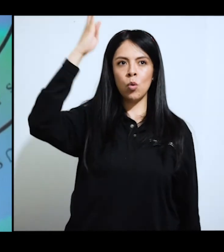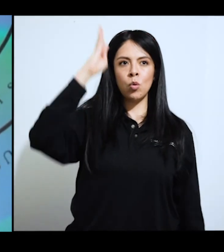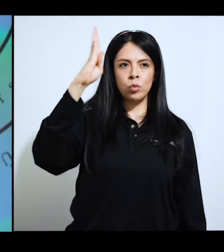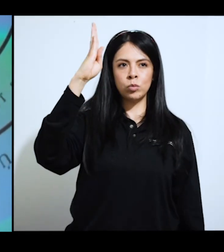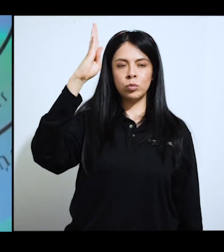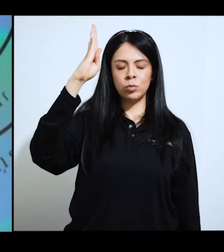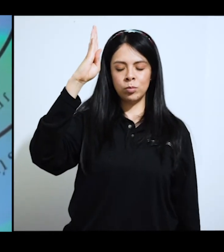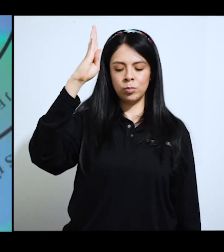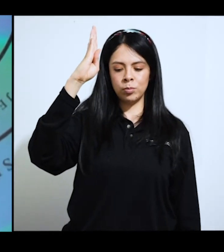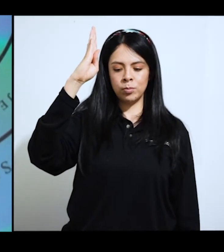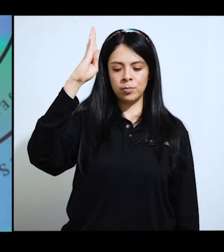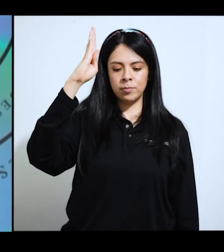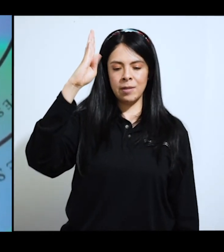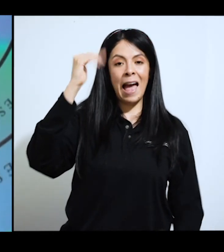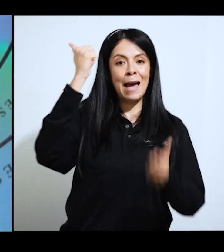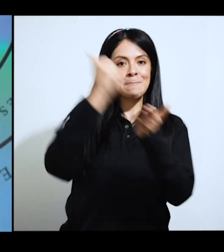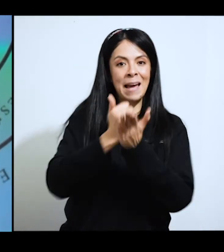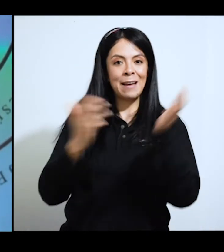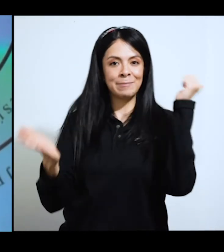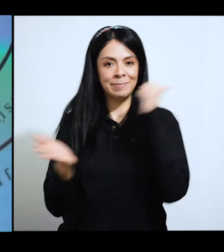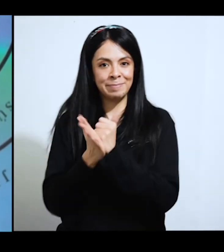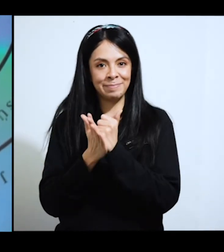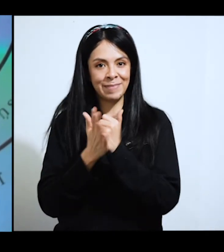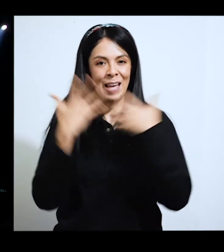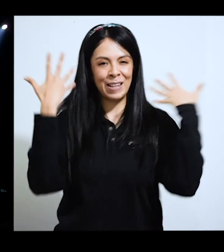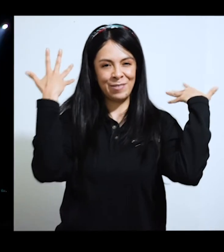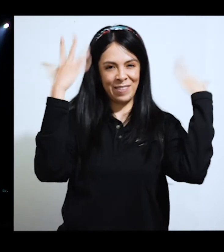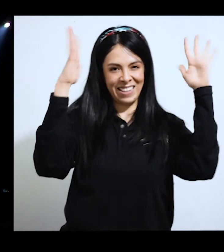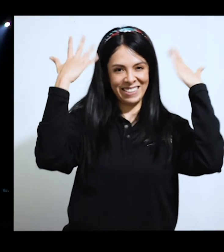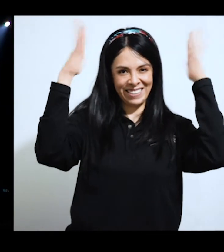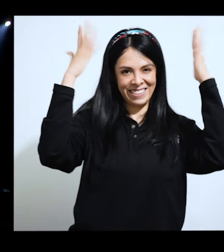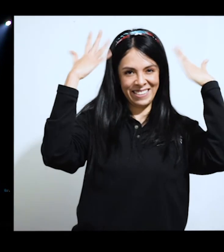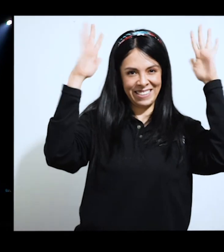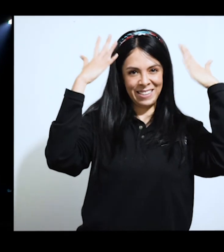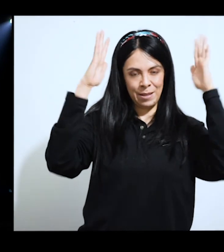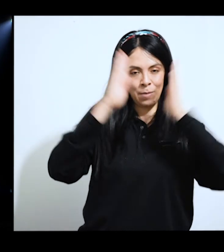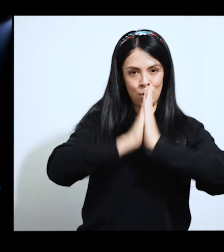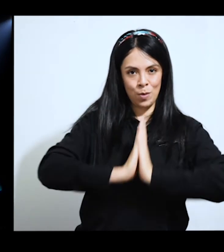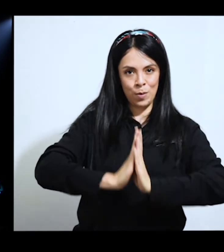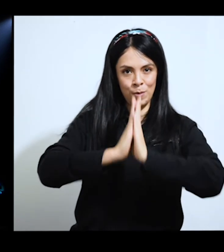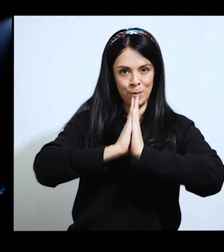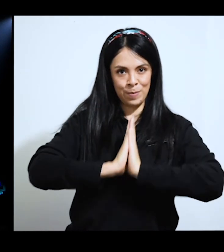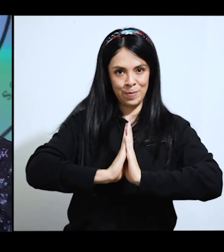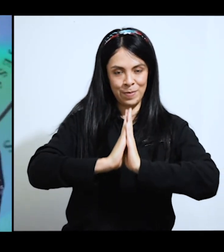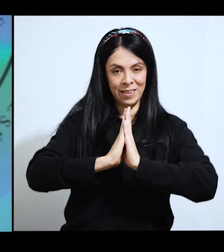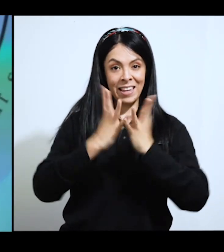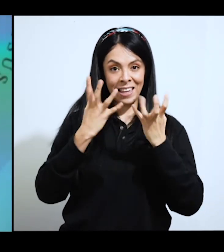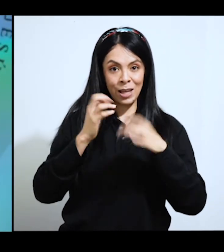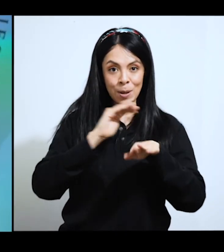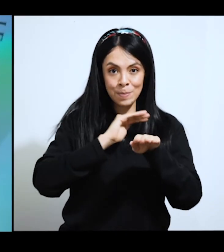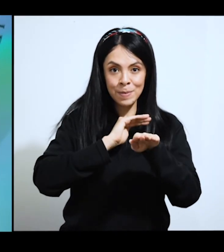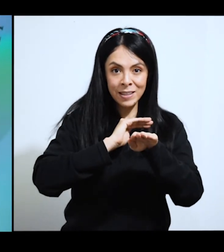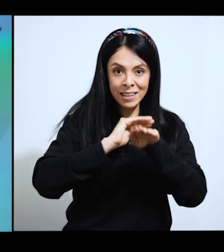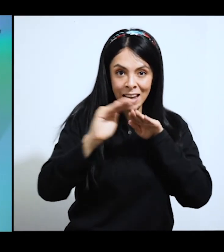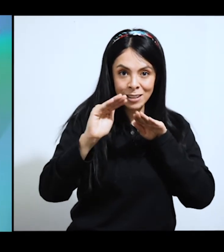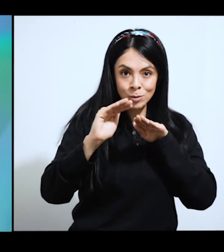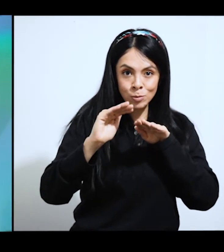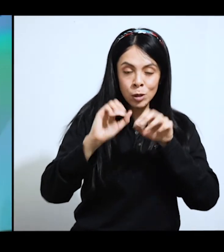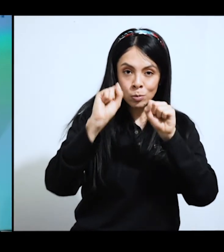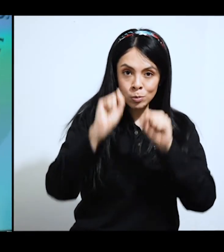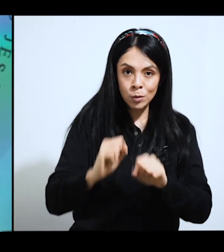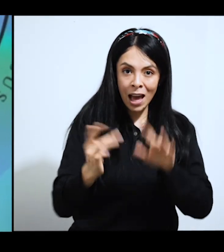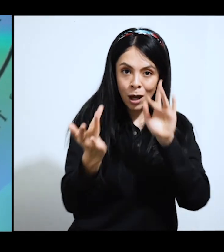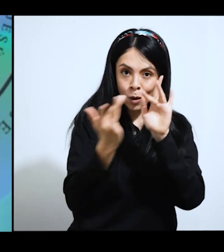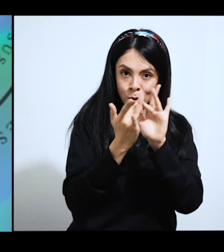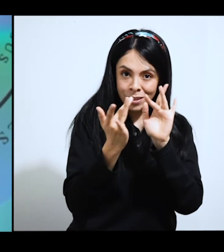Amén. Y yo quiero felicitarte por esa oración, pero también quiero invitarte a que te comuniques aquí con nosotros Estos